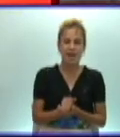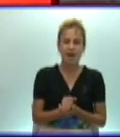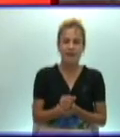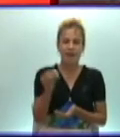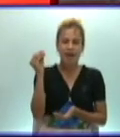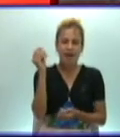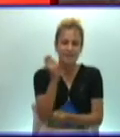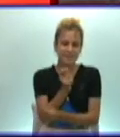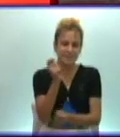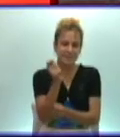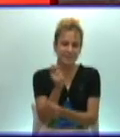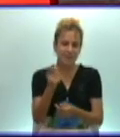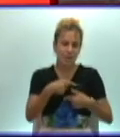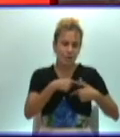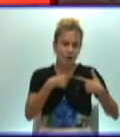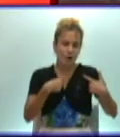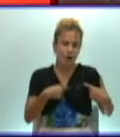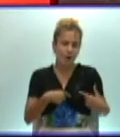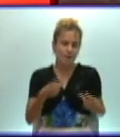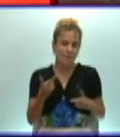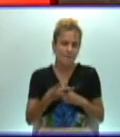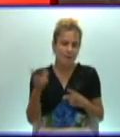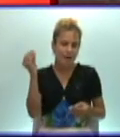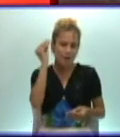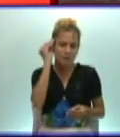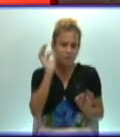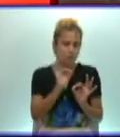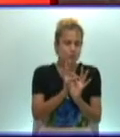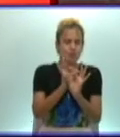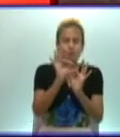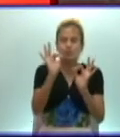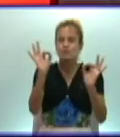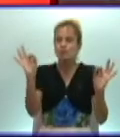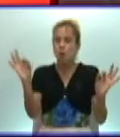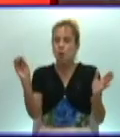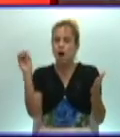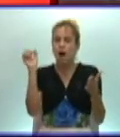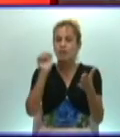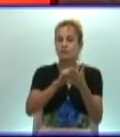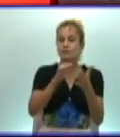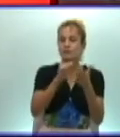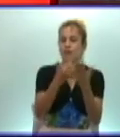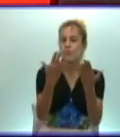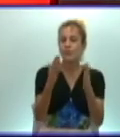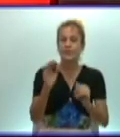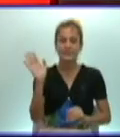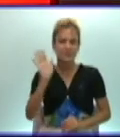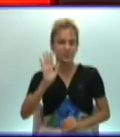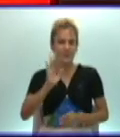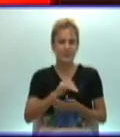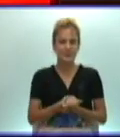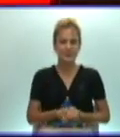el corazón para que el conocimiento nunca deje de tocar tu puerta. Nos vemos.